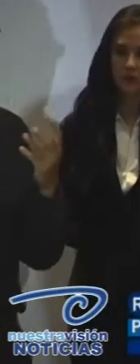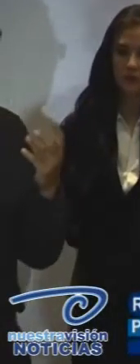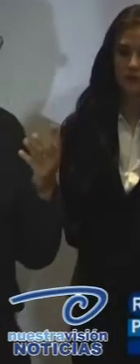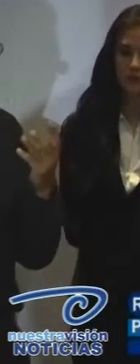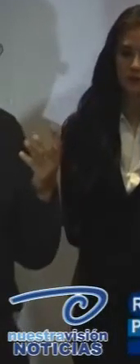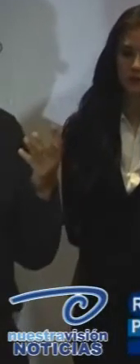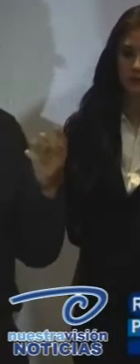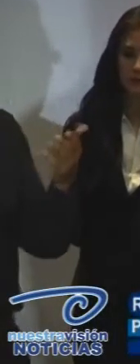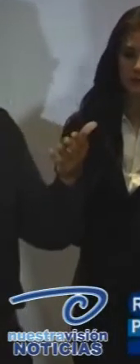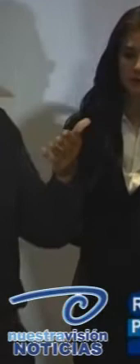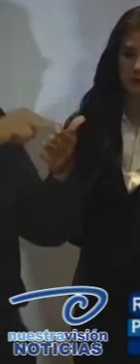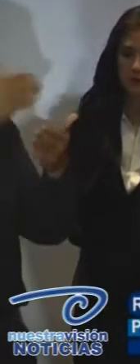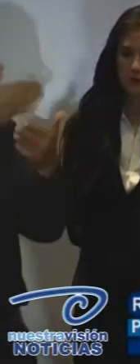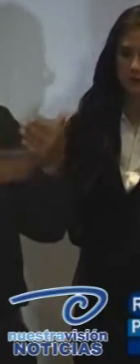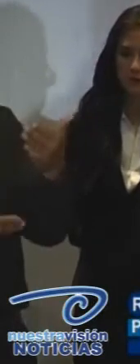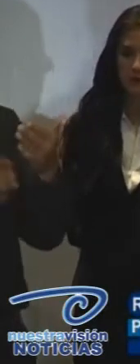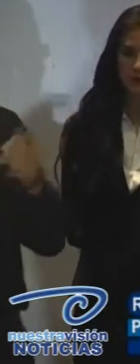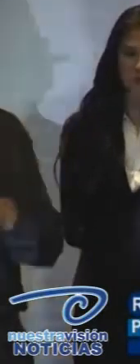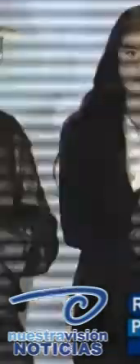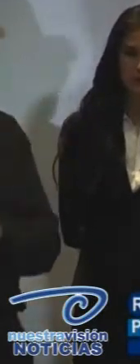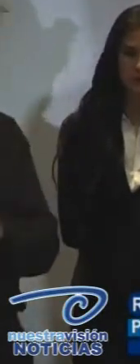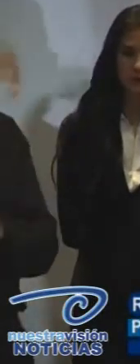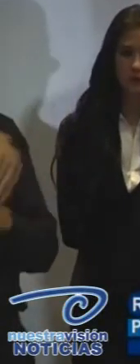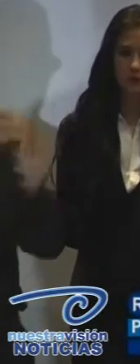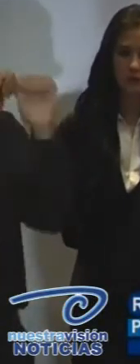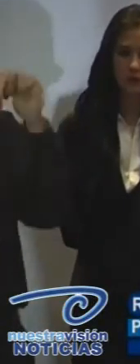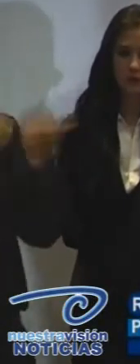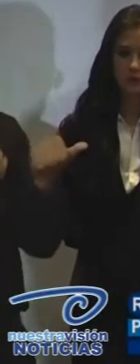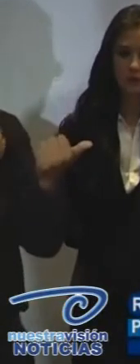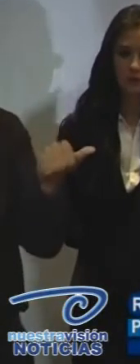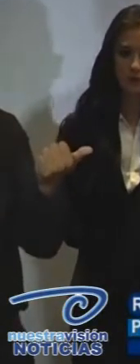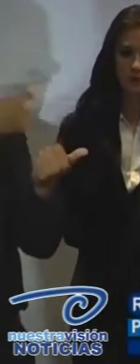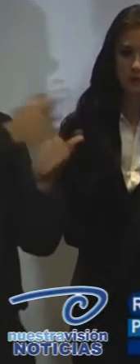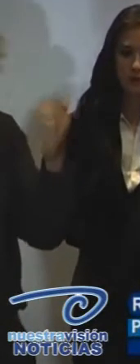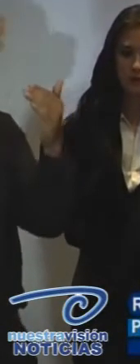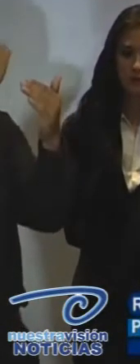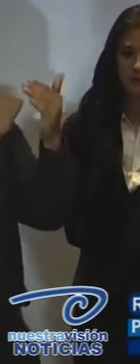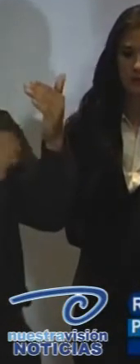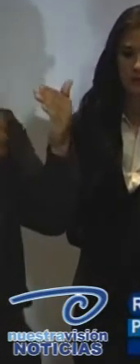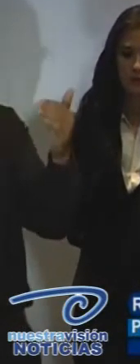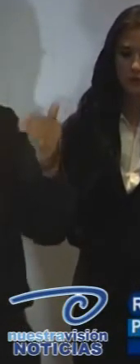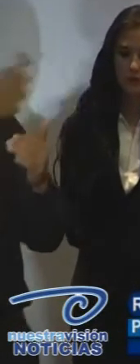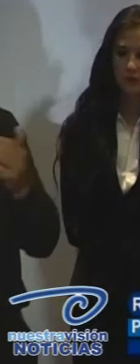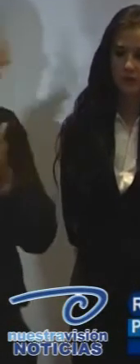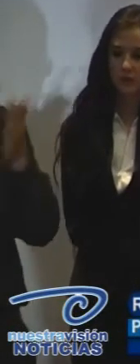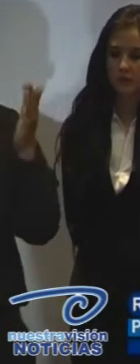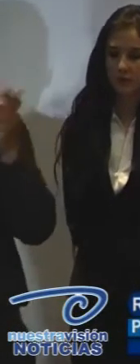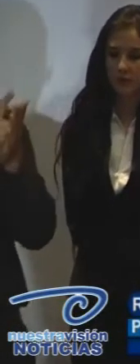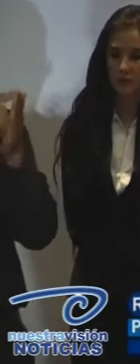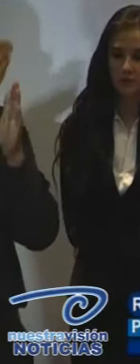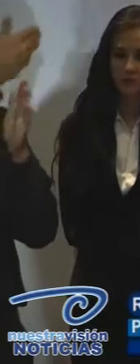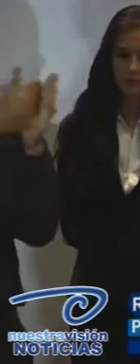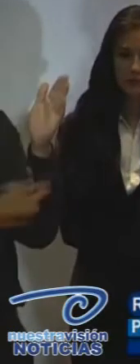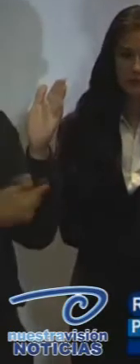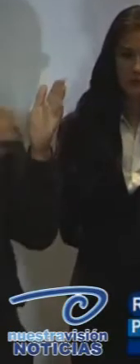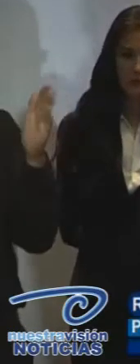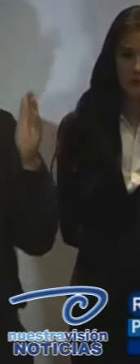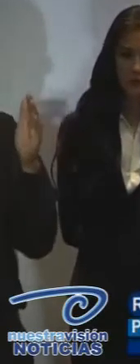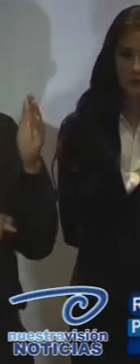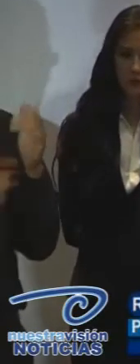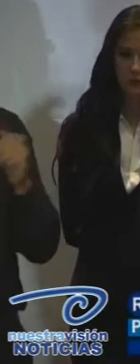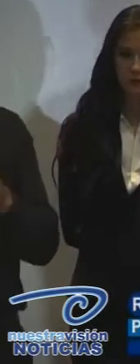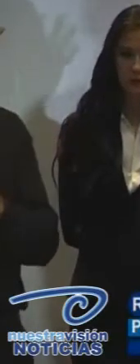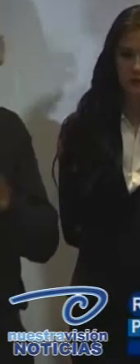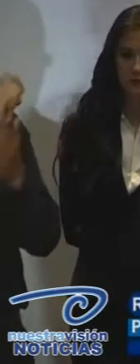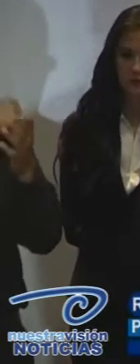políticos encontramos que el Partido Acción Nacional, y esto lo cito en el orden que lo establece la ley, el Partido Acción Nacional tiene 4